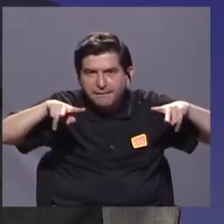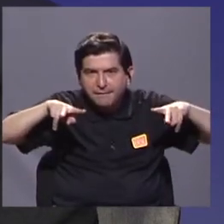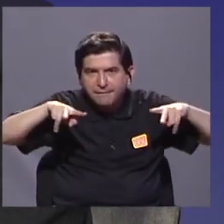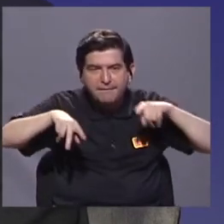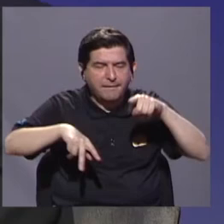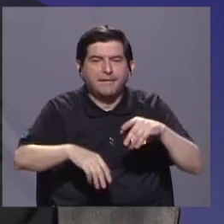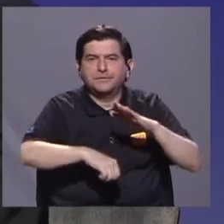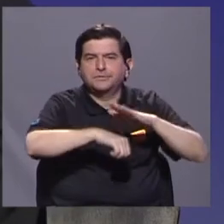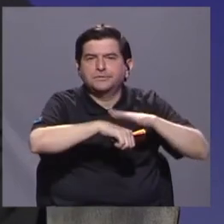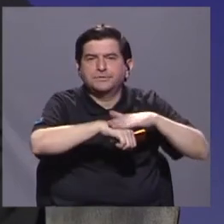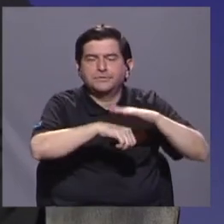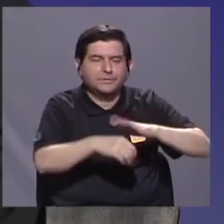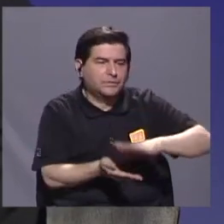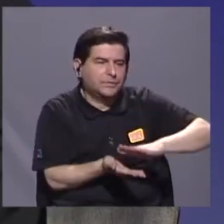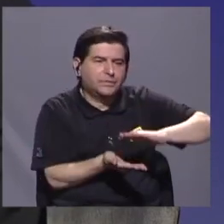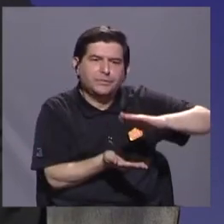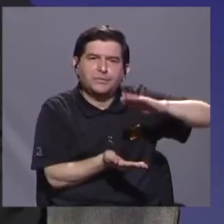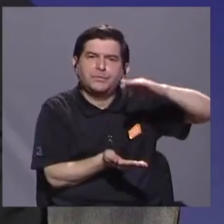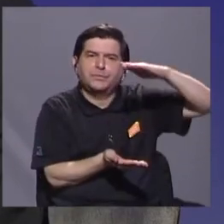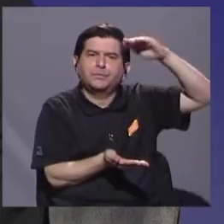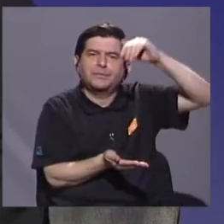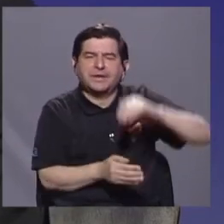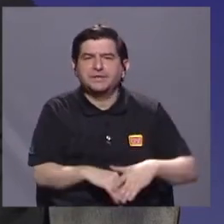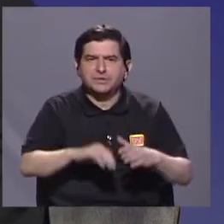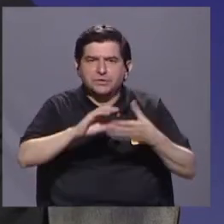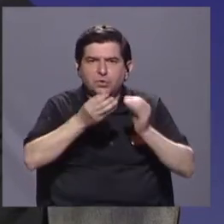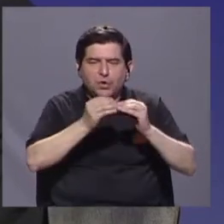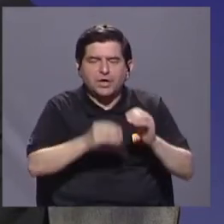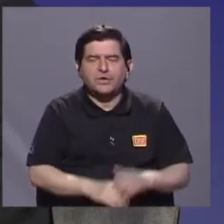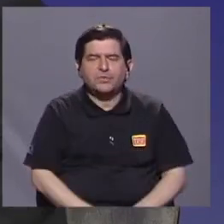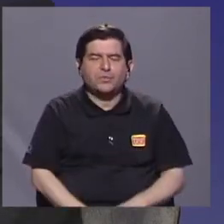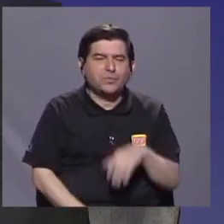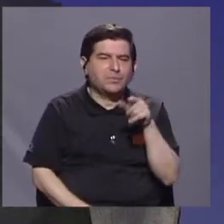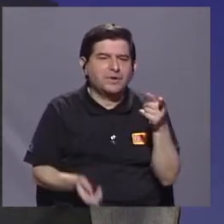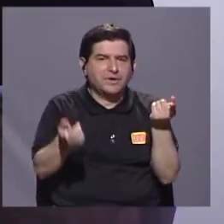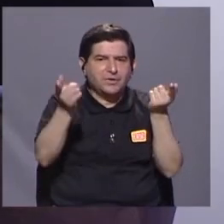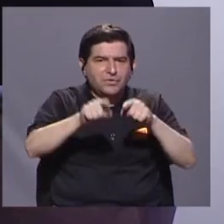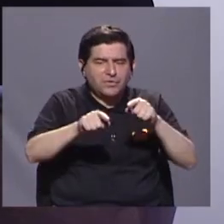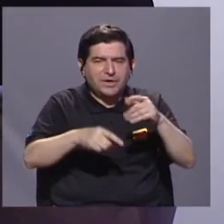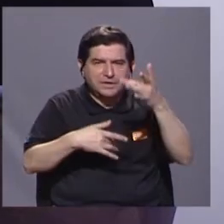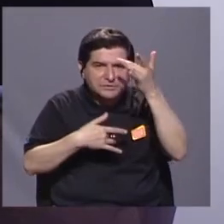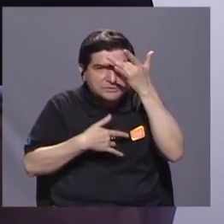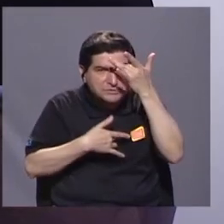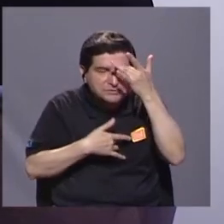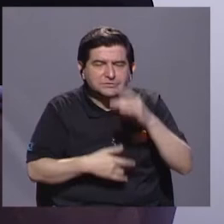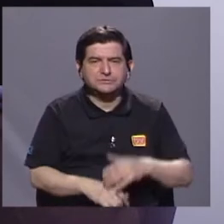ha permitido ese incremento en el número de contagios.